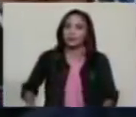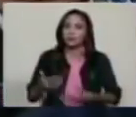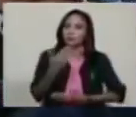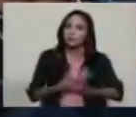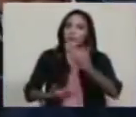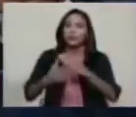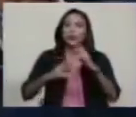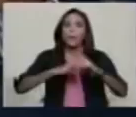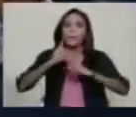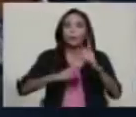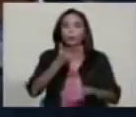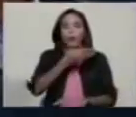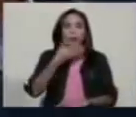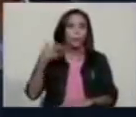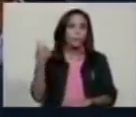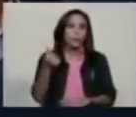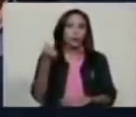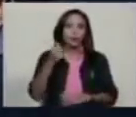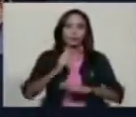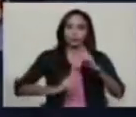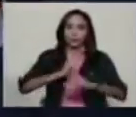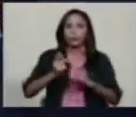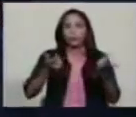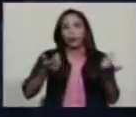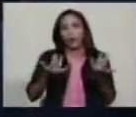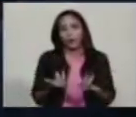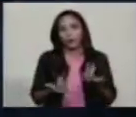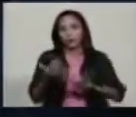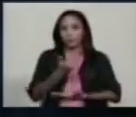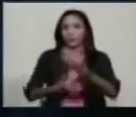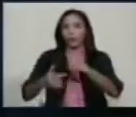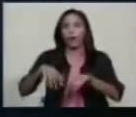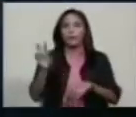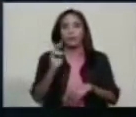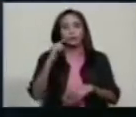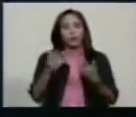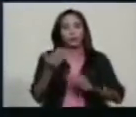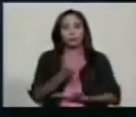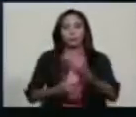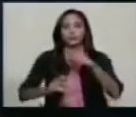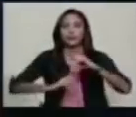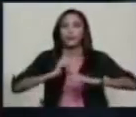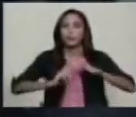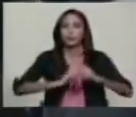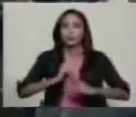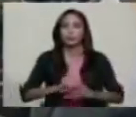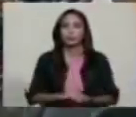mejores productos que hoy en día nosotros en Venezuela sabemos hacer y estamos haciendo. Así es.